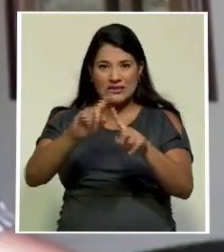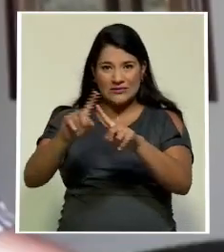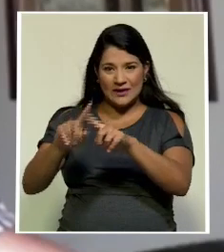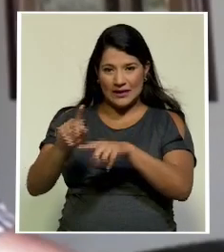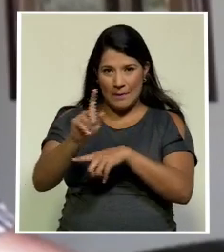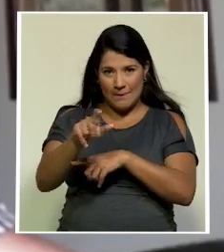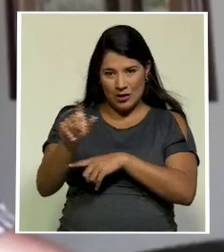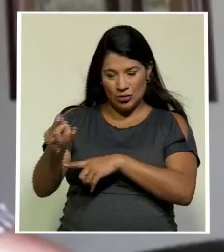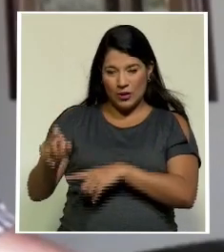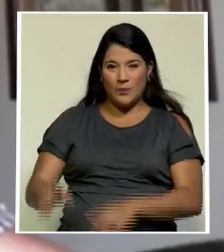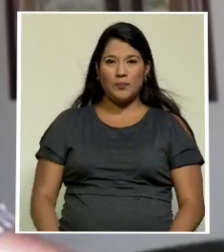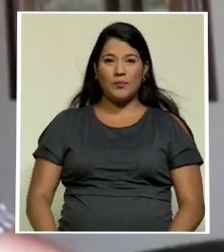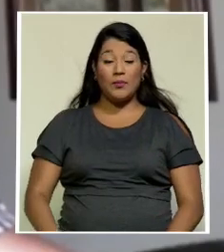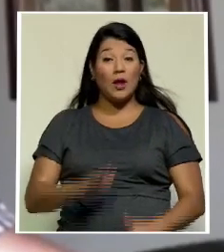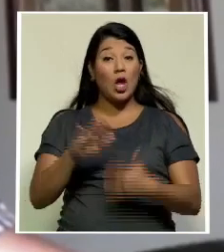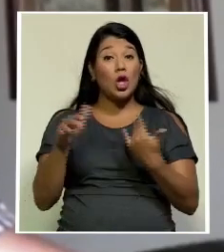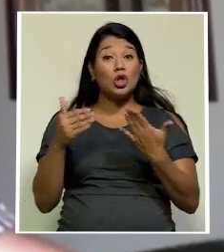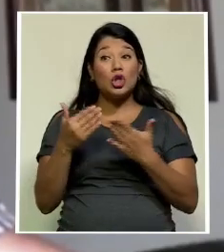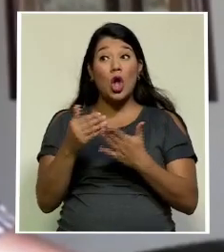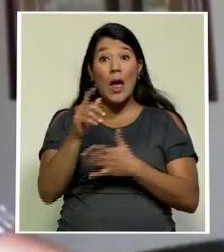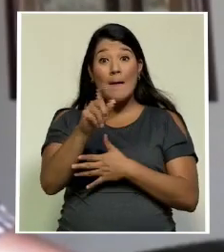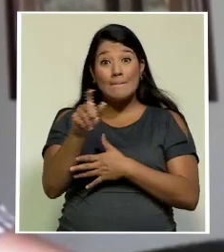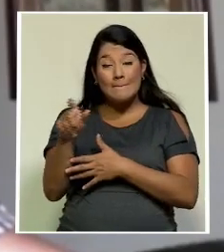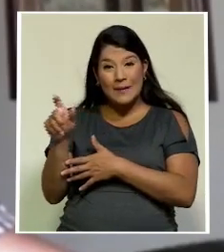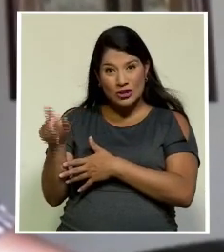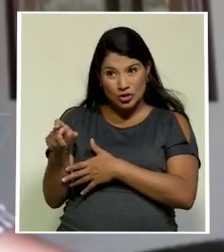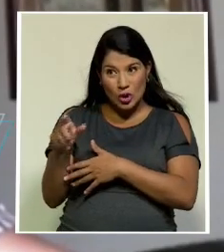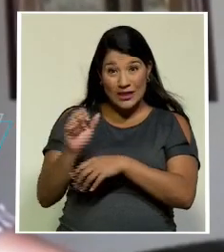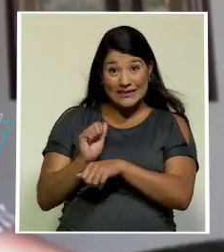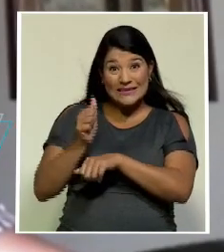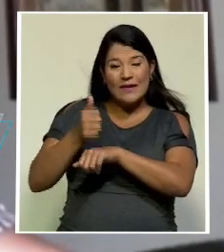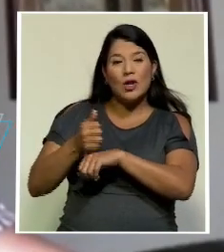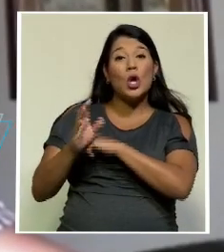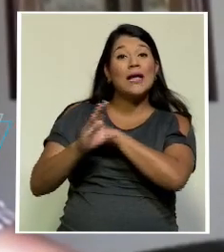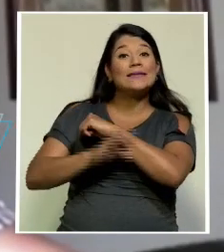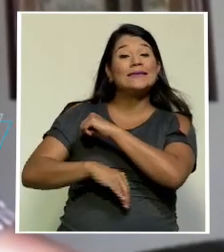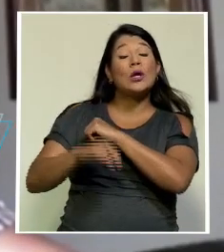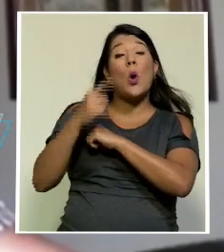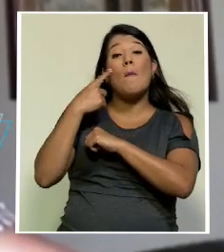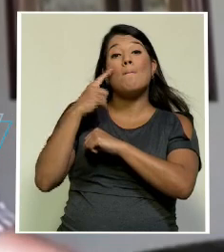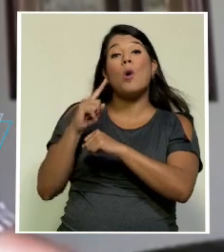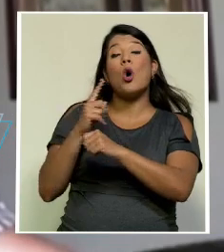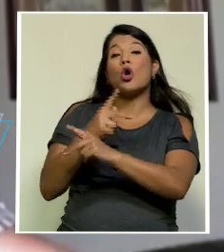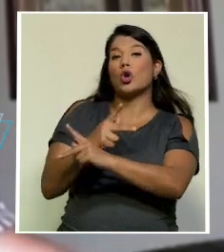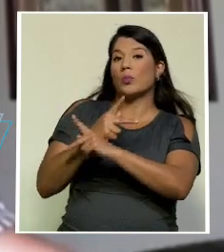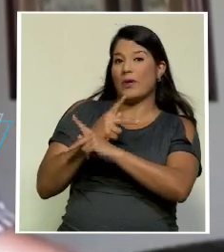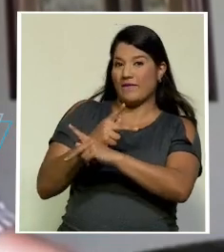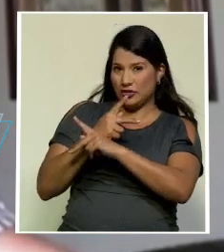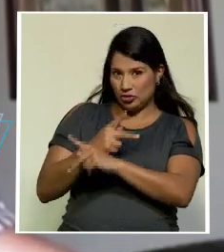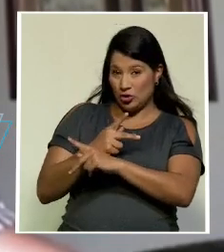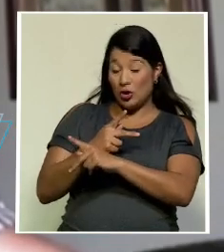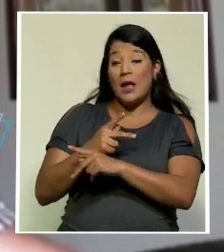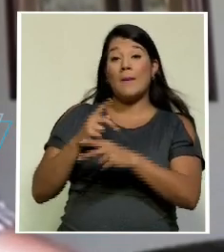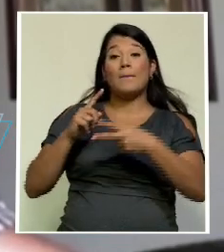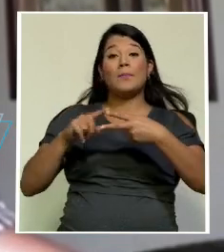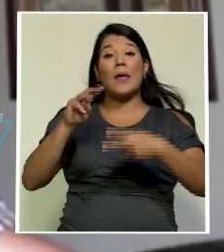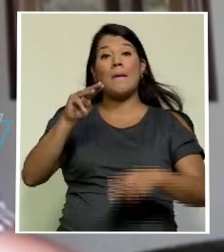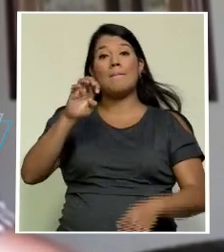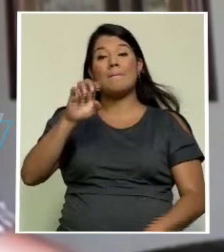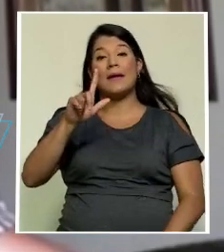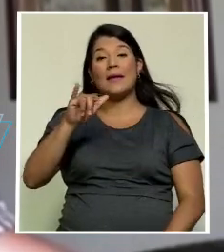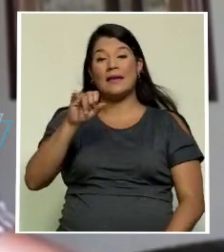De todas las personas a quienes se les habían puesto medidas cautelares, en el caso de doña Sonia Solís Vargas, el